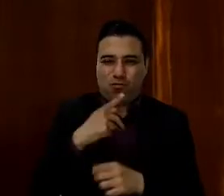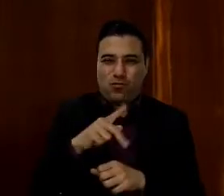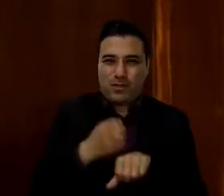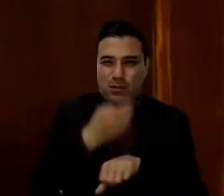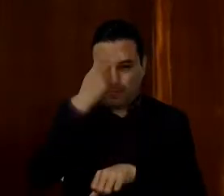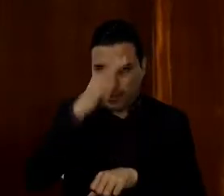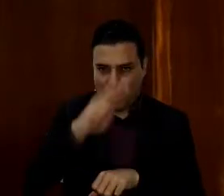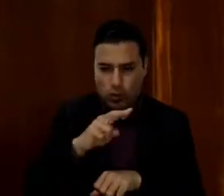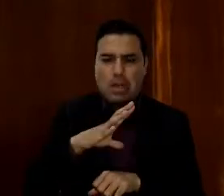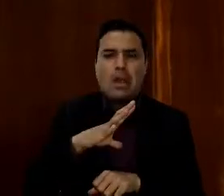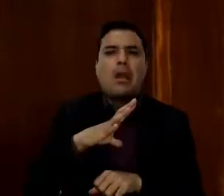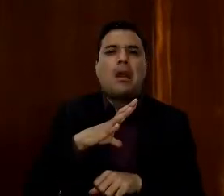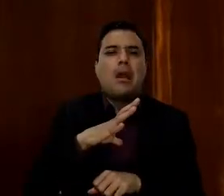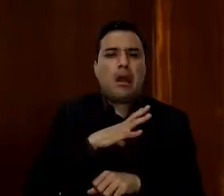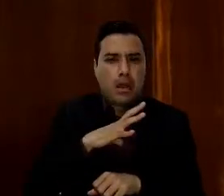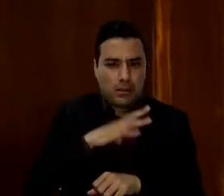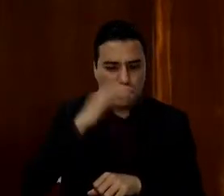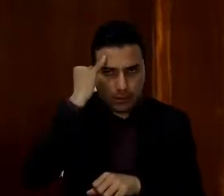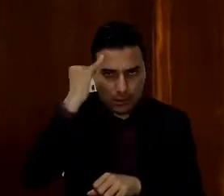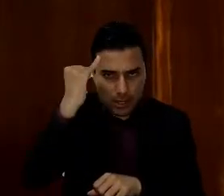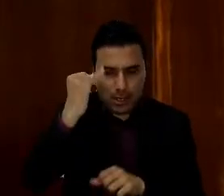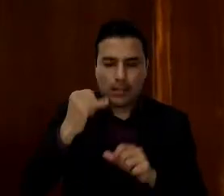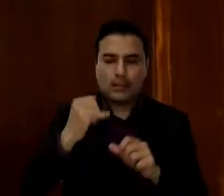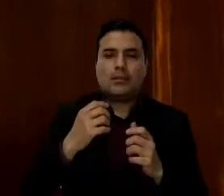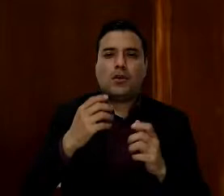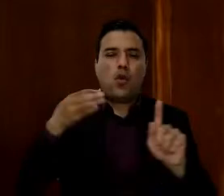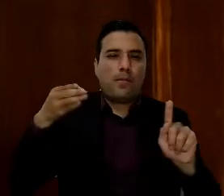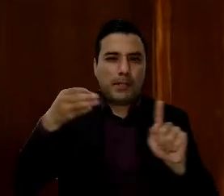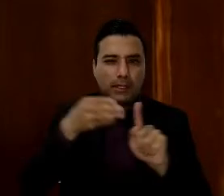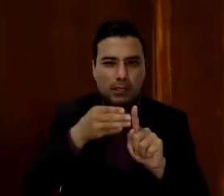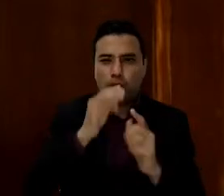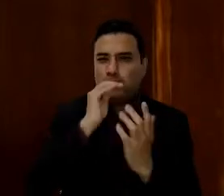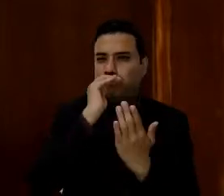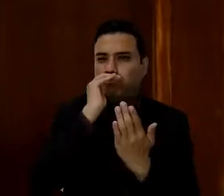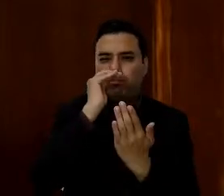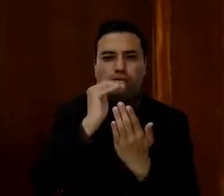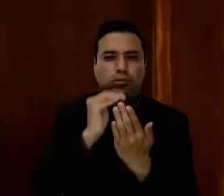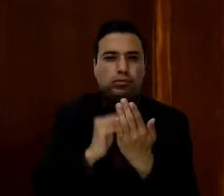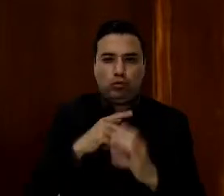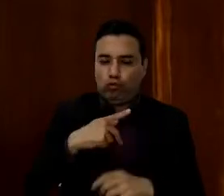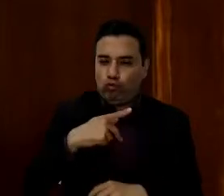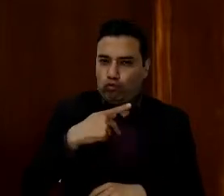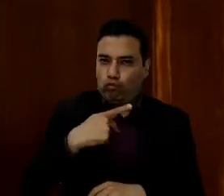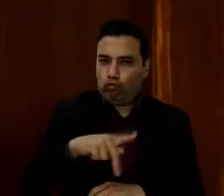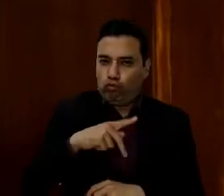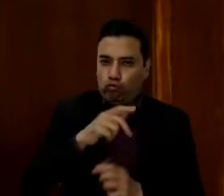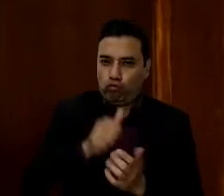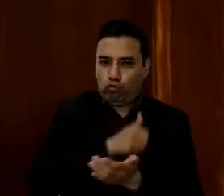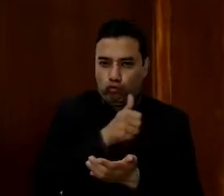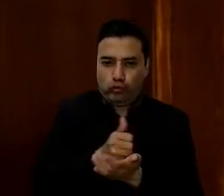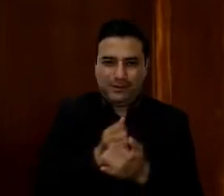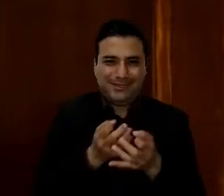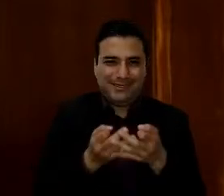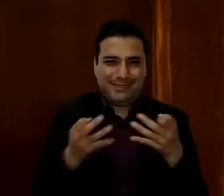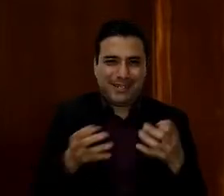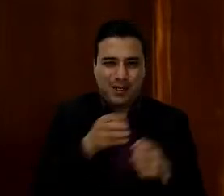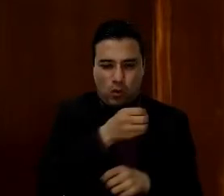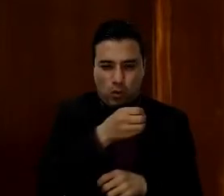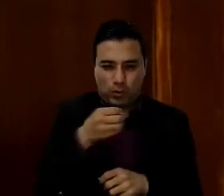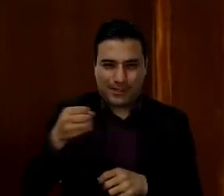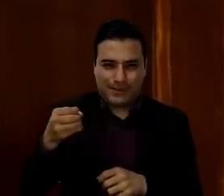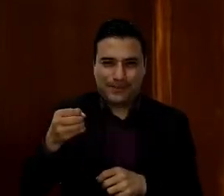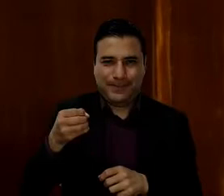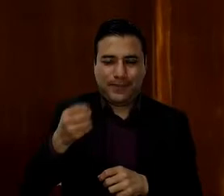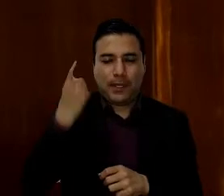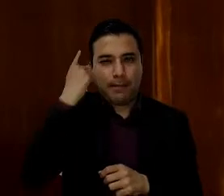las políticas, estrategias y objetivos de desarrollo urbano y ordenamiento territorial para